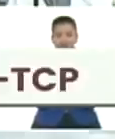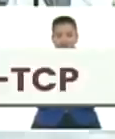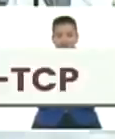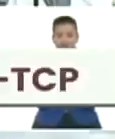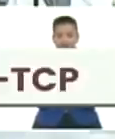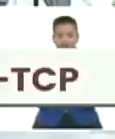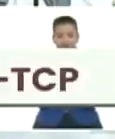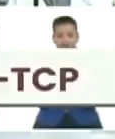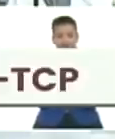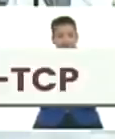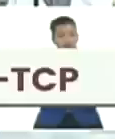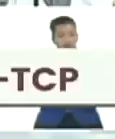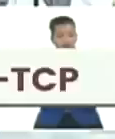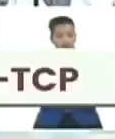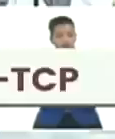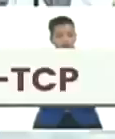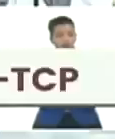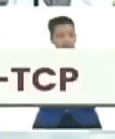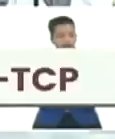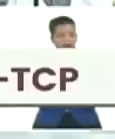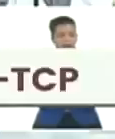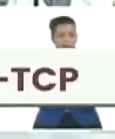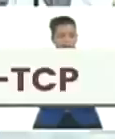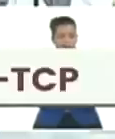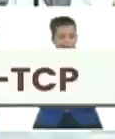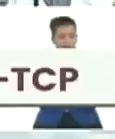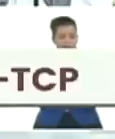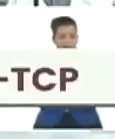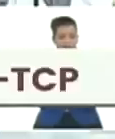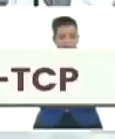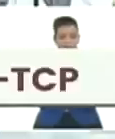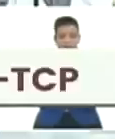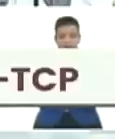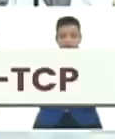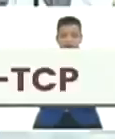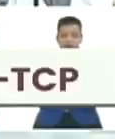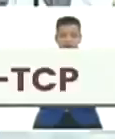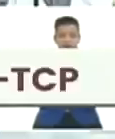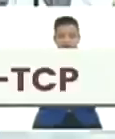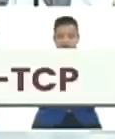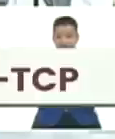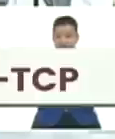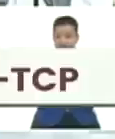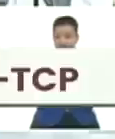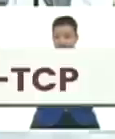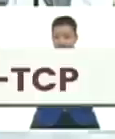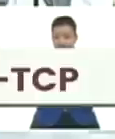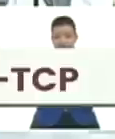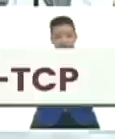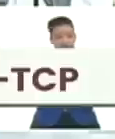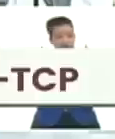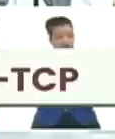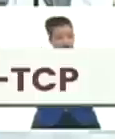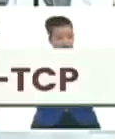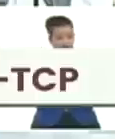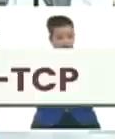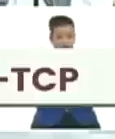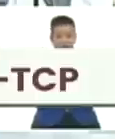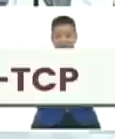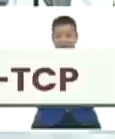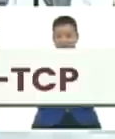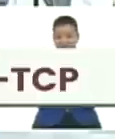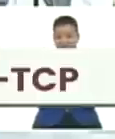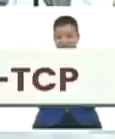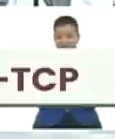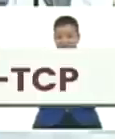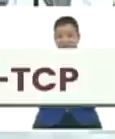estado recibiendo mensajes allá en Washington. Nuestro embajador ha estado recibiendo ese mensaje. Hoy